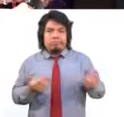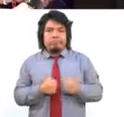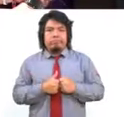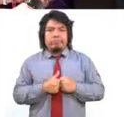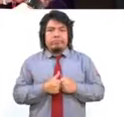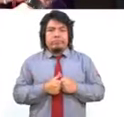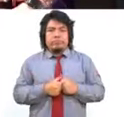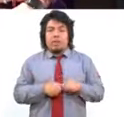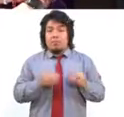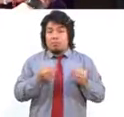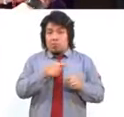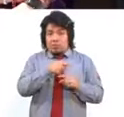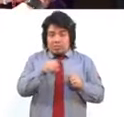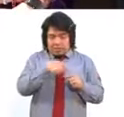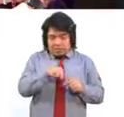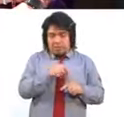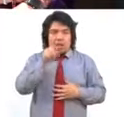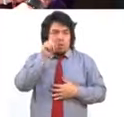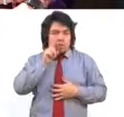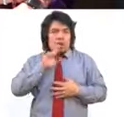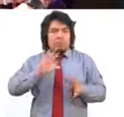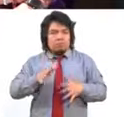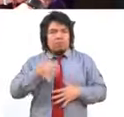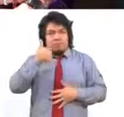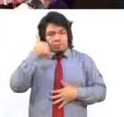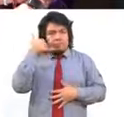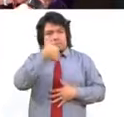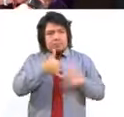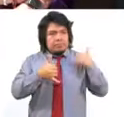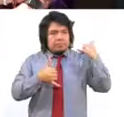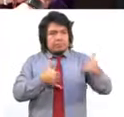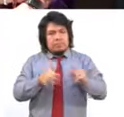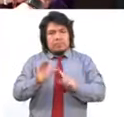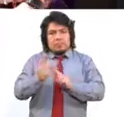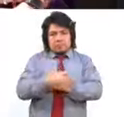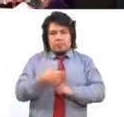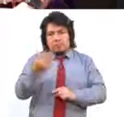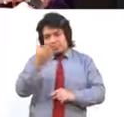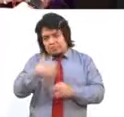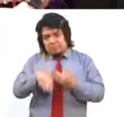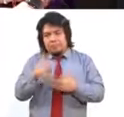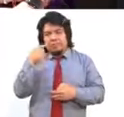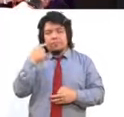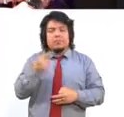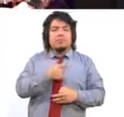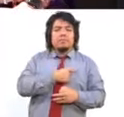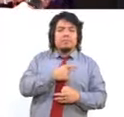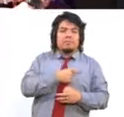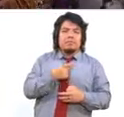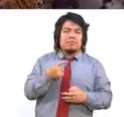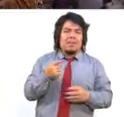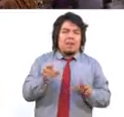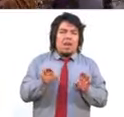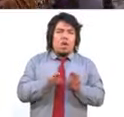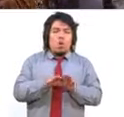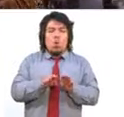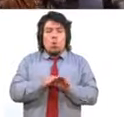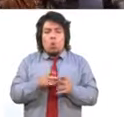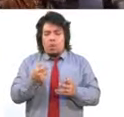Muchas de ellas también fueron llamadas por el Consejo Ciudadano, que aplicó en el momento de